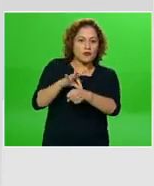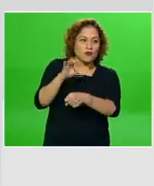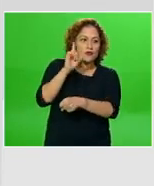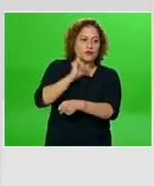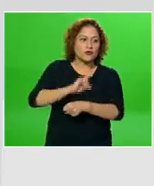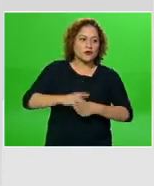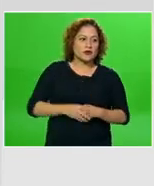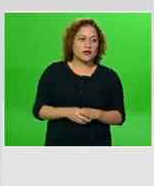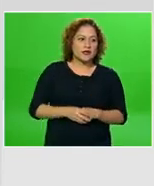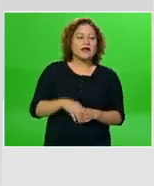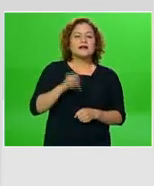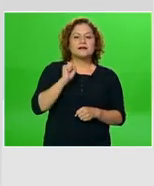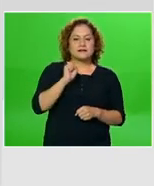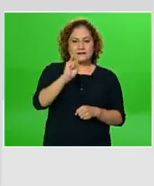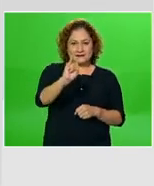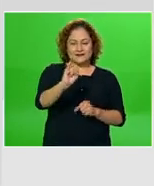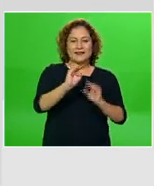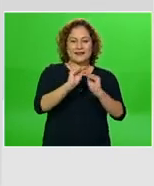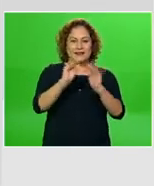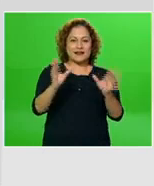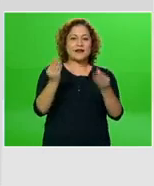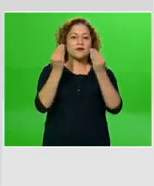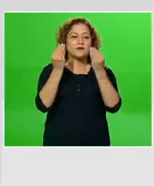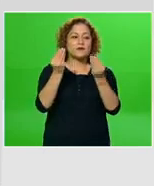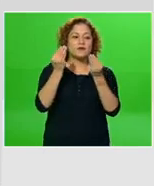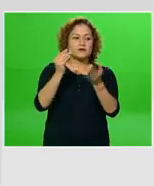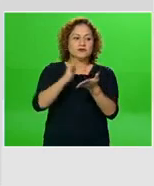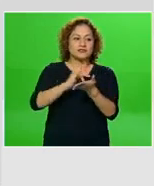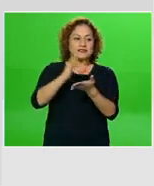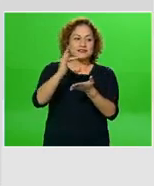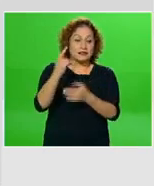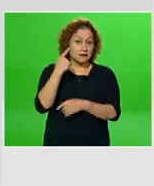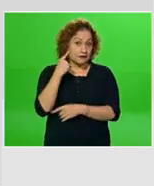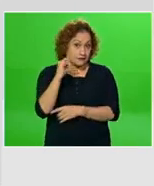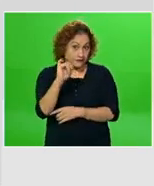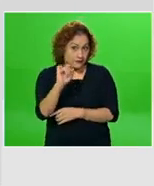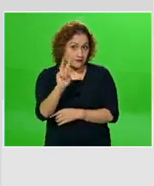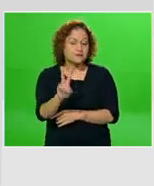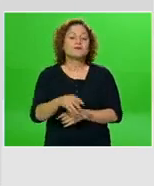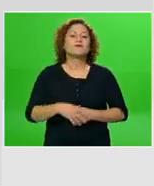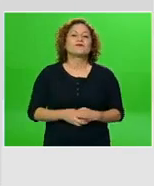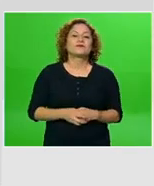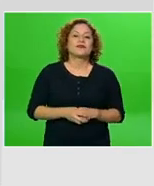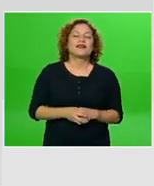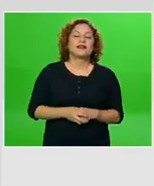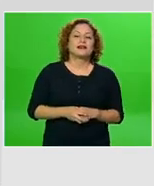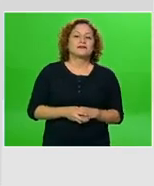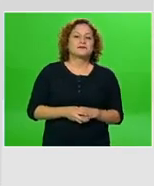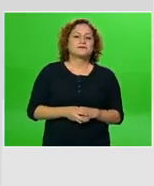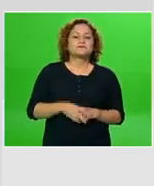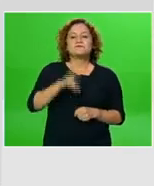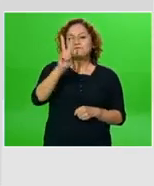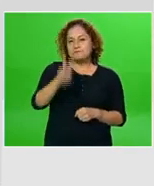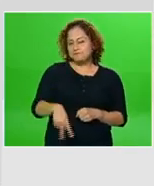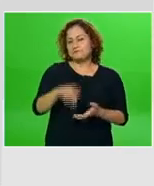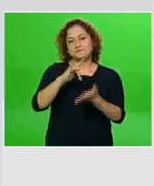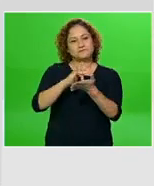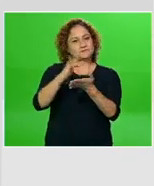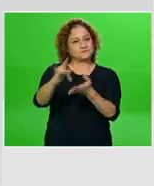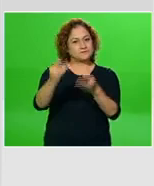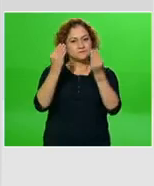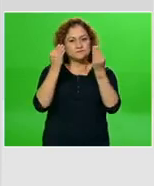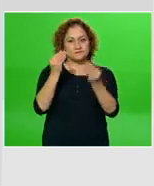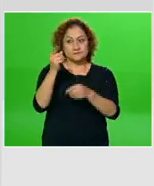claro que sí muchas gracias si logran escuchar la verdad sí sí la verdad es que muchísimas gracias es muy